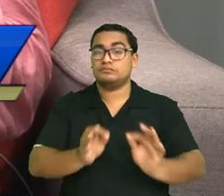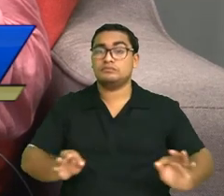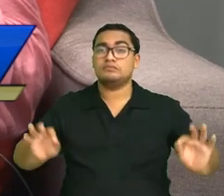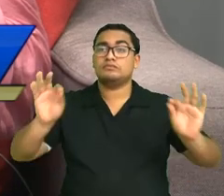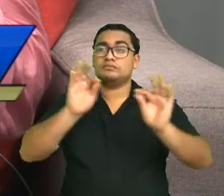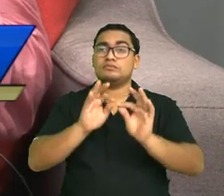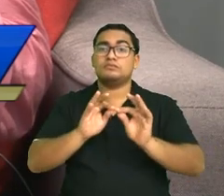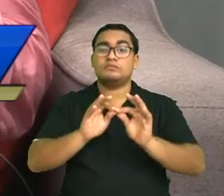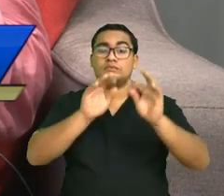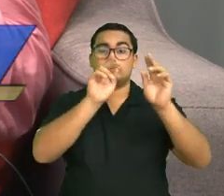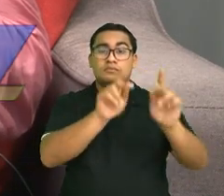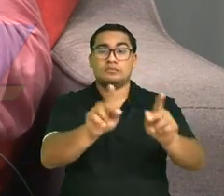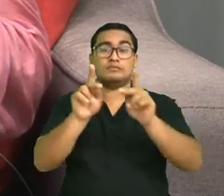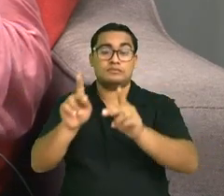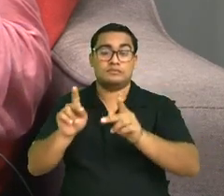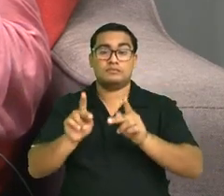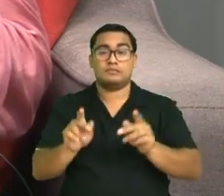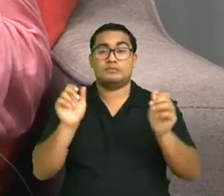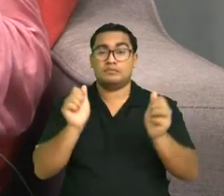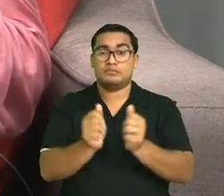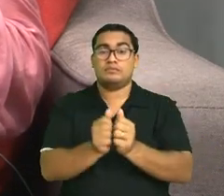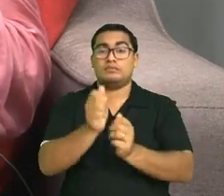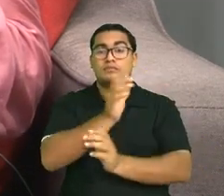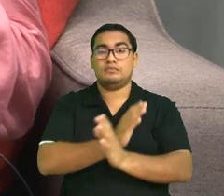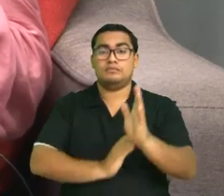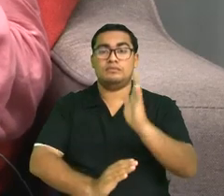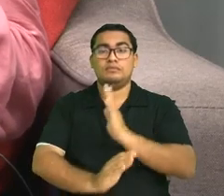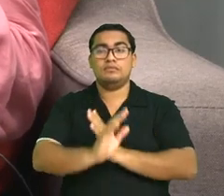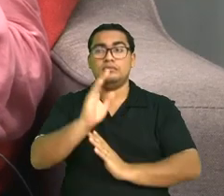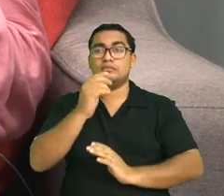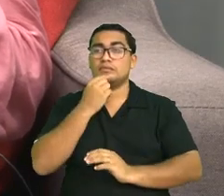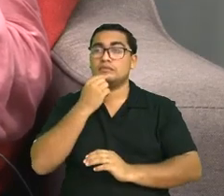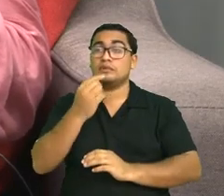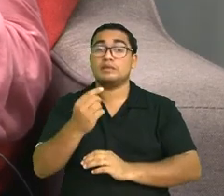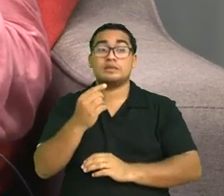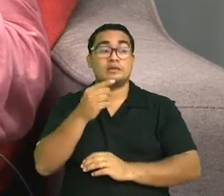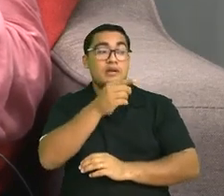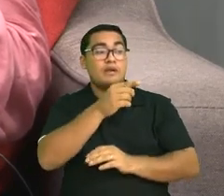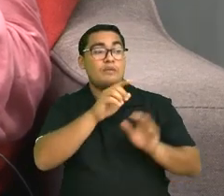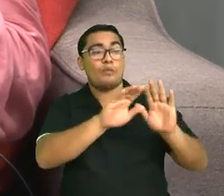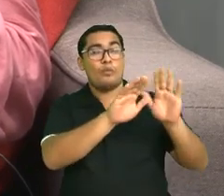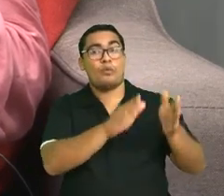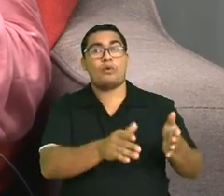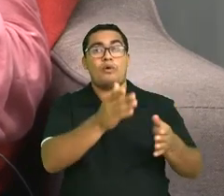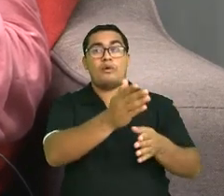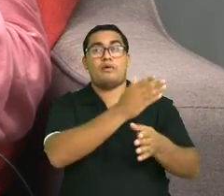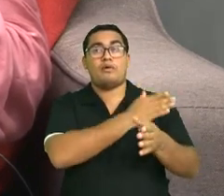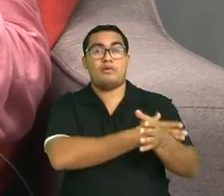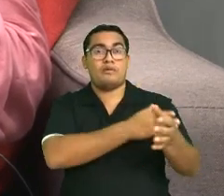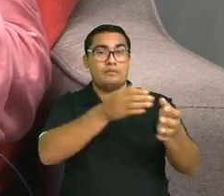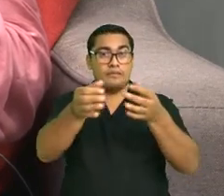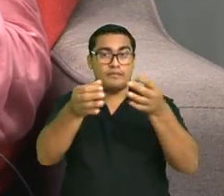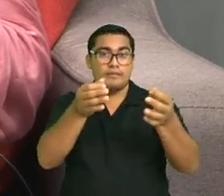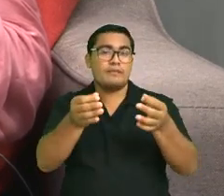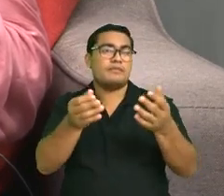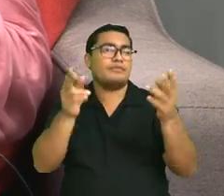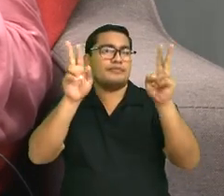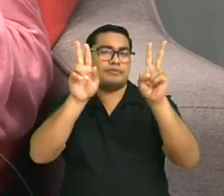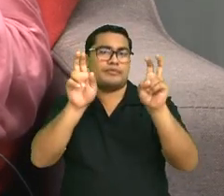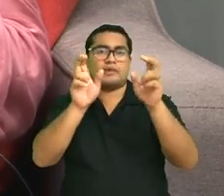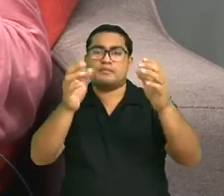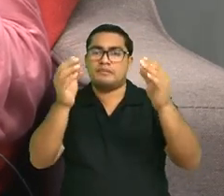a las personas con discapacidad. Esto ya lo decía ella en materia, no solamente en una en materia de salud